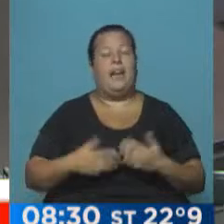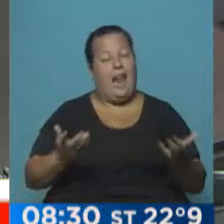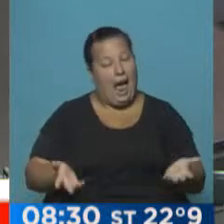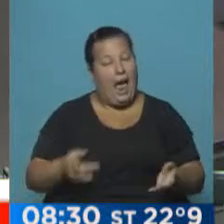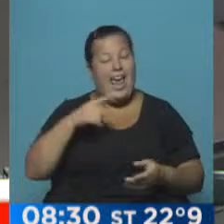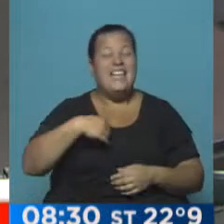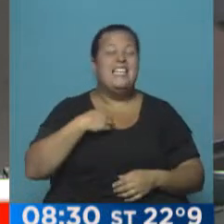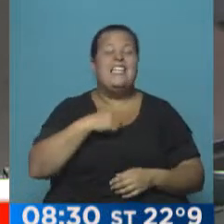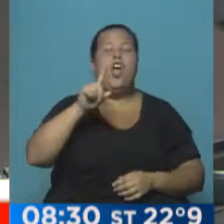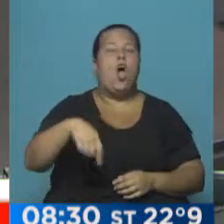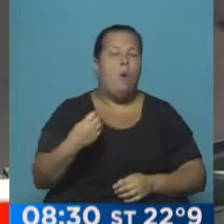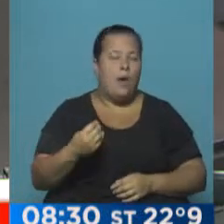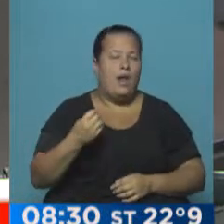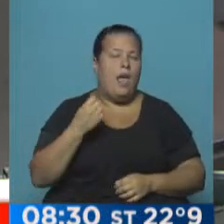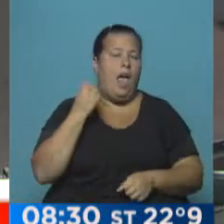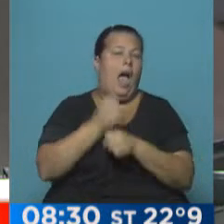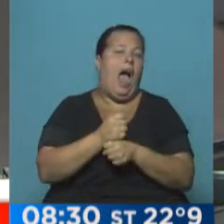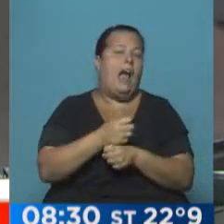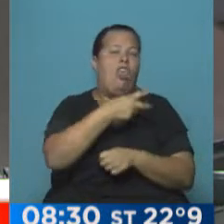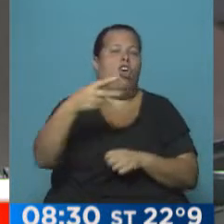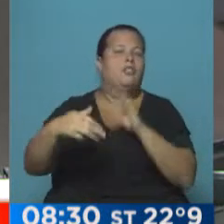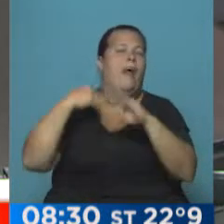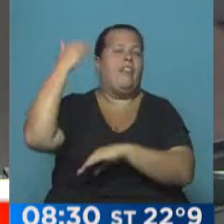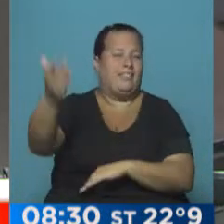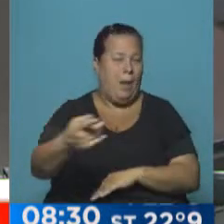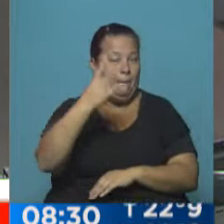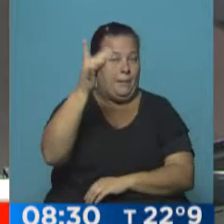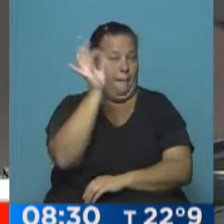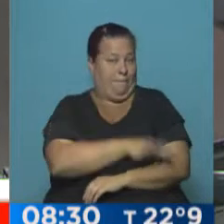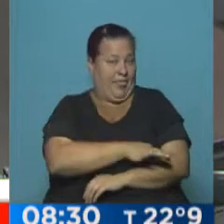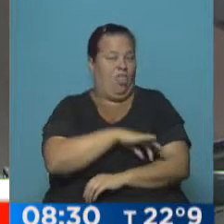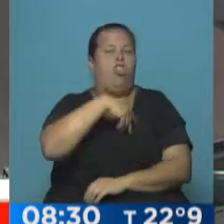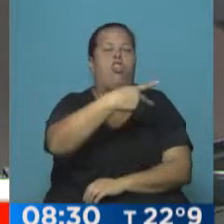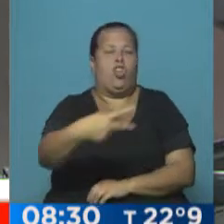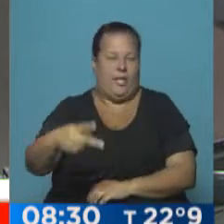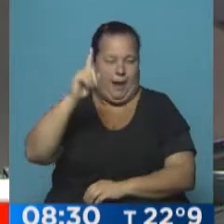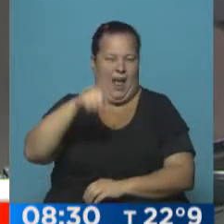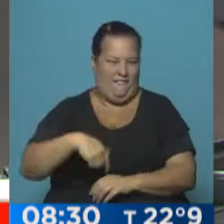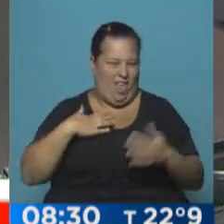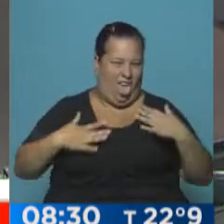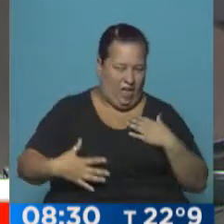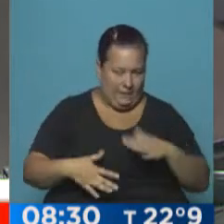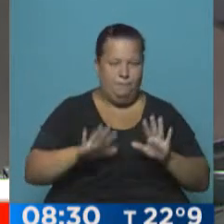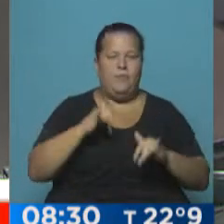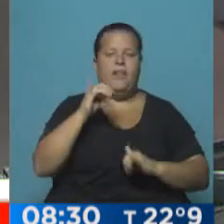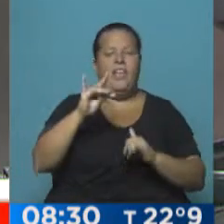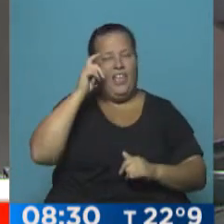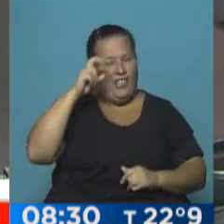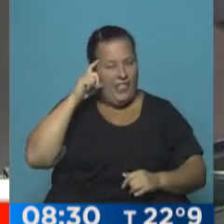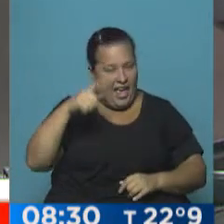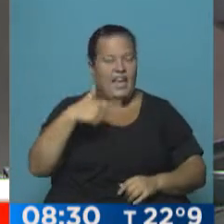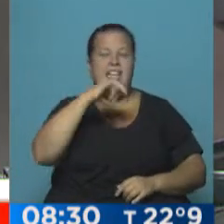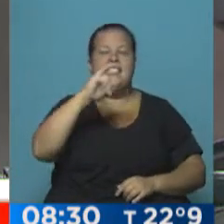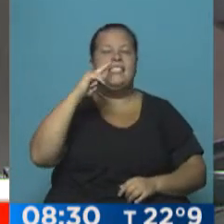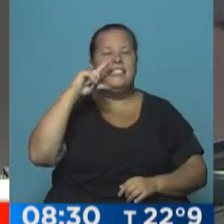Claro, esos síntomas aparecen hasta por ahí 2 semanas después de haber sido picado por ese transmisor. Bueno, hablamos de dengue, hablamos de Zika,